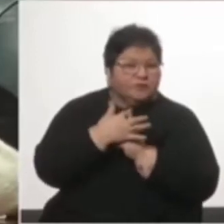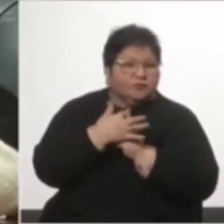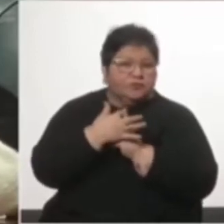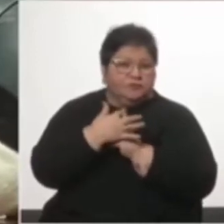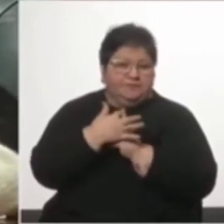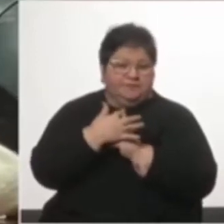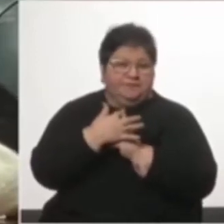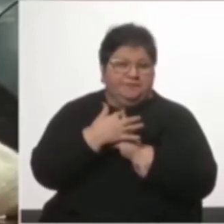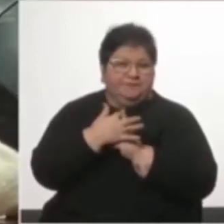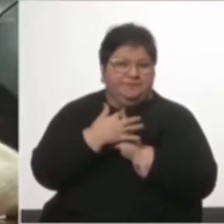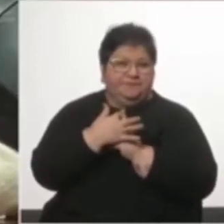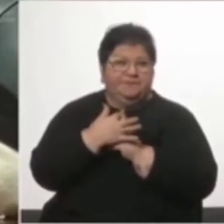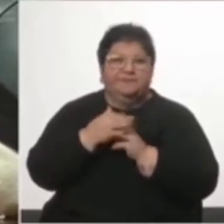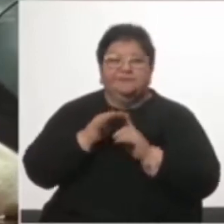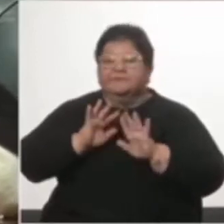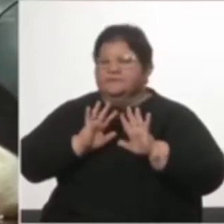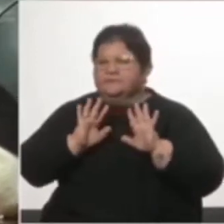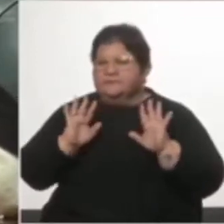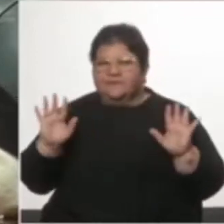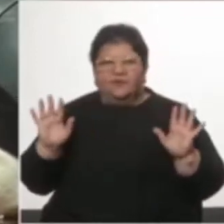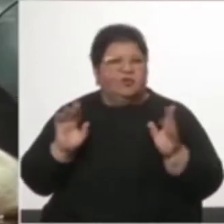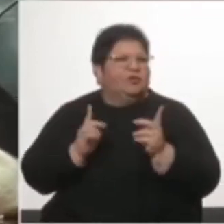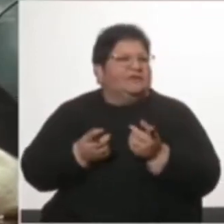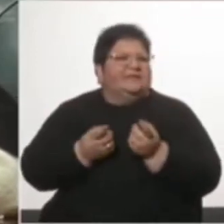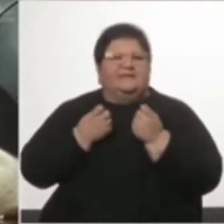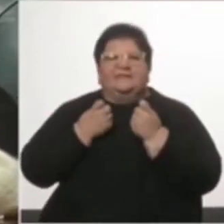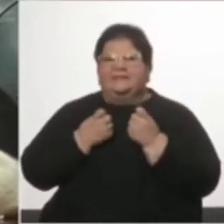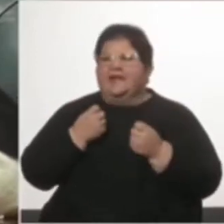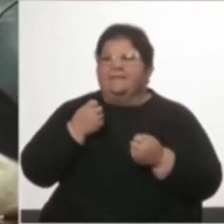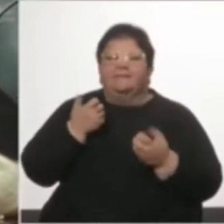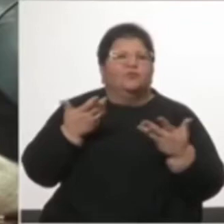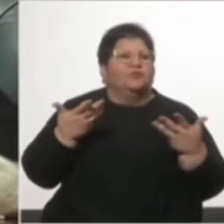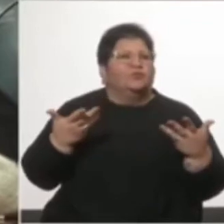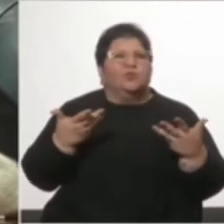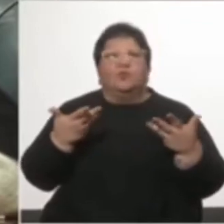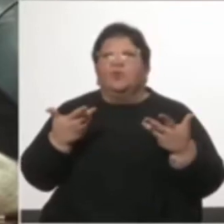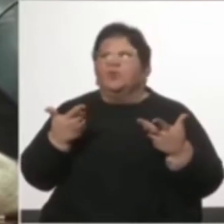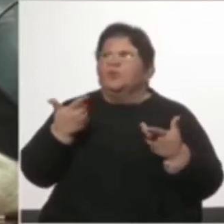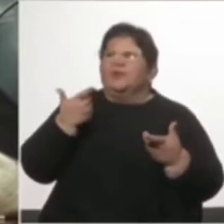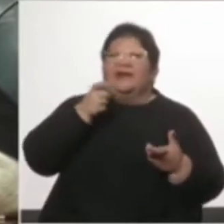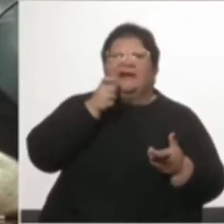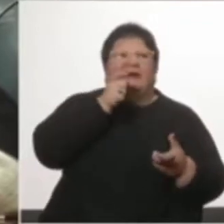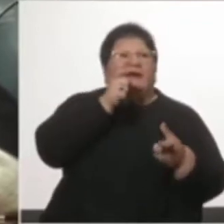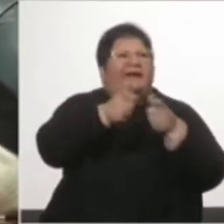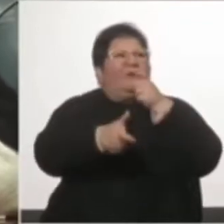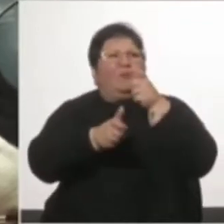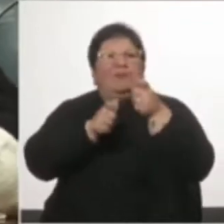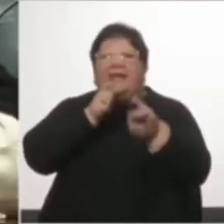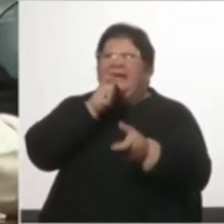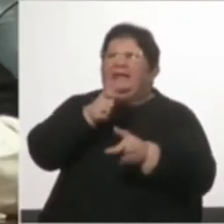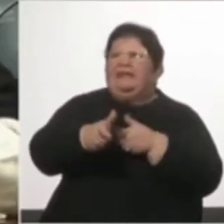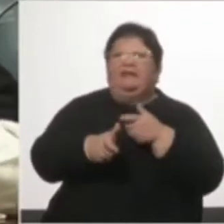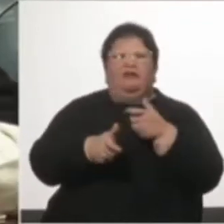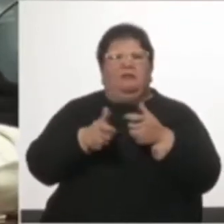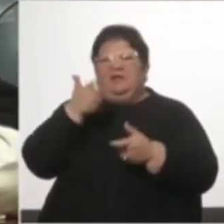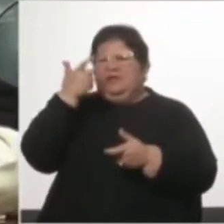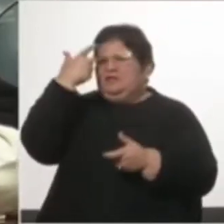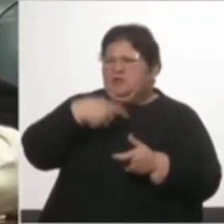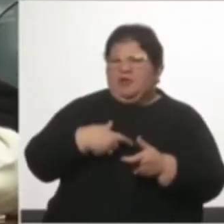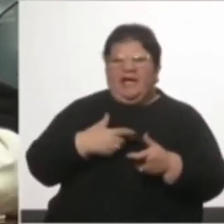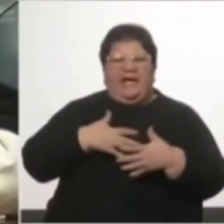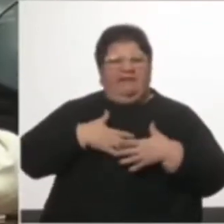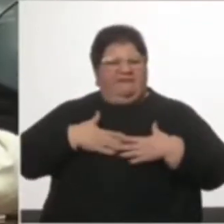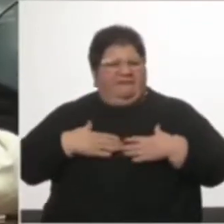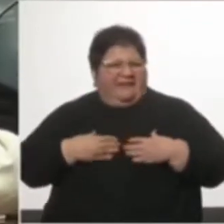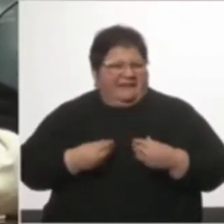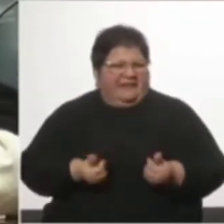despojados de toda intencionalidad especulativa, menor, personal o afectiva